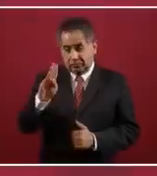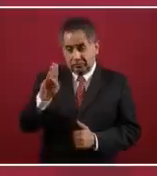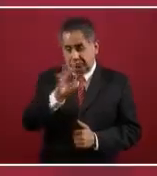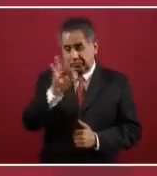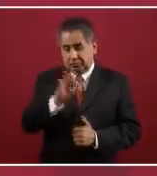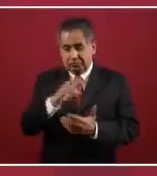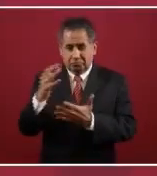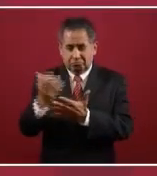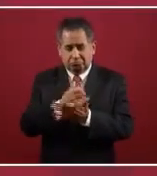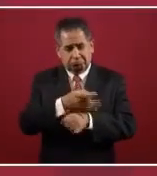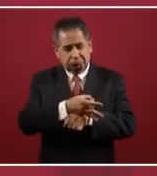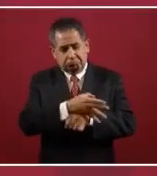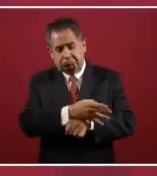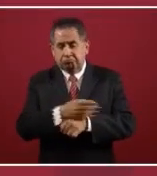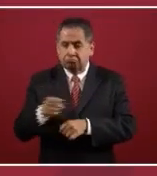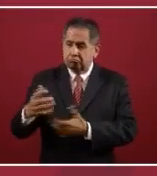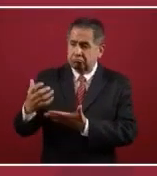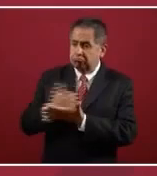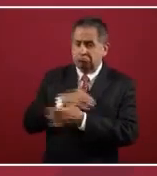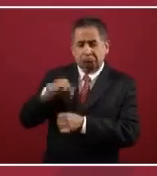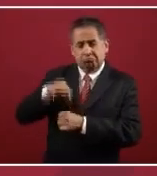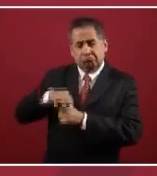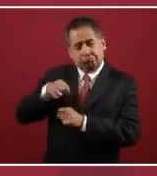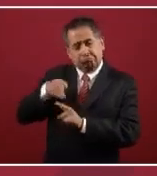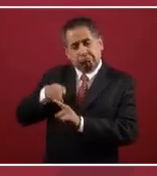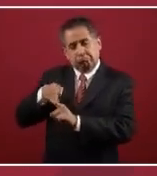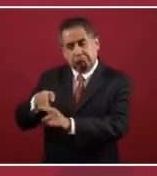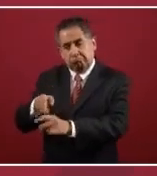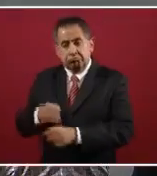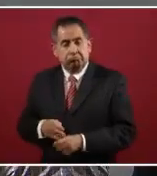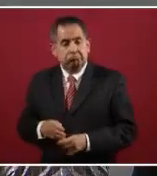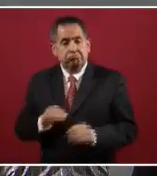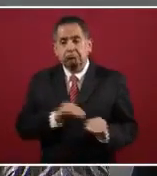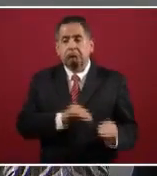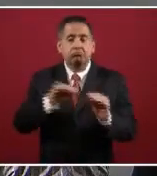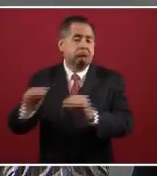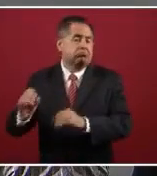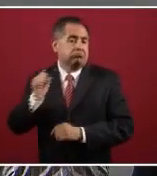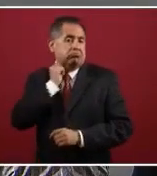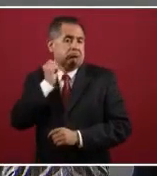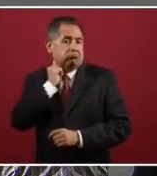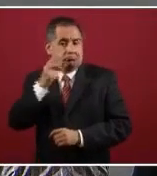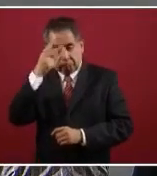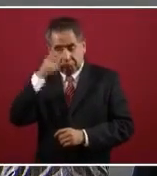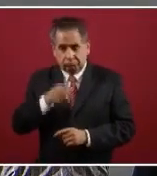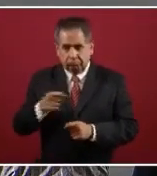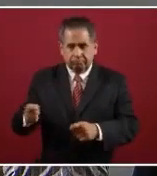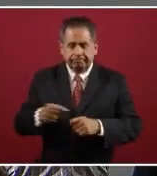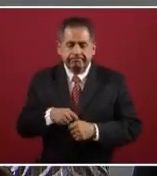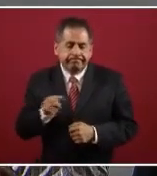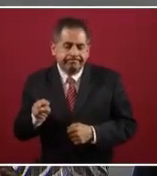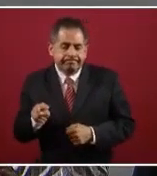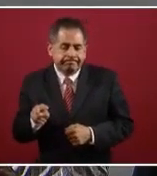90% de porcentaje. Llegó al Senado y le dije,